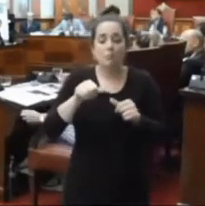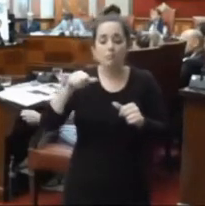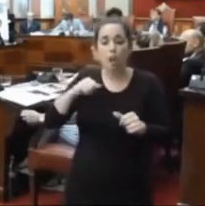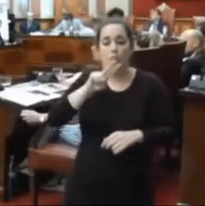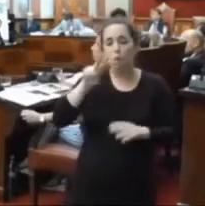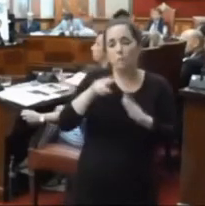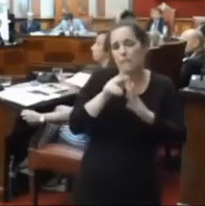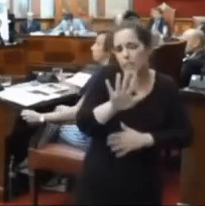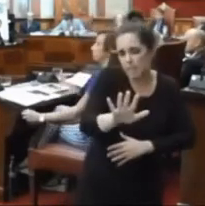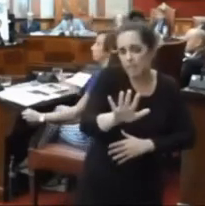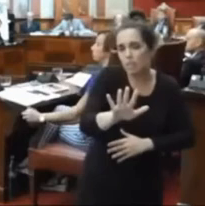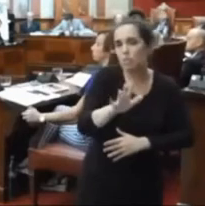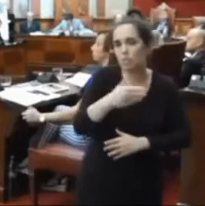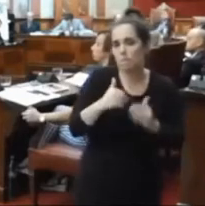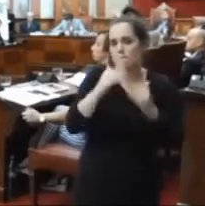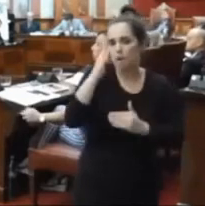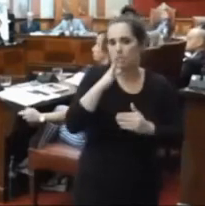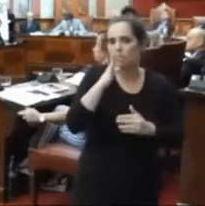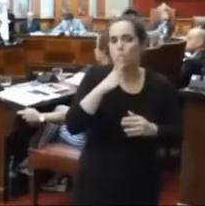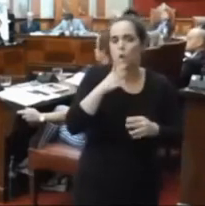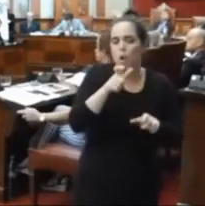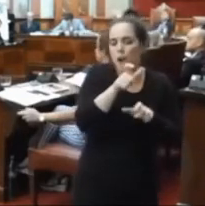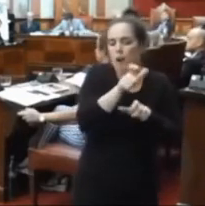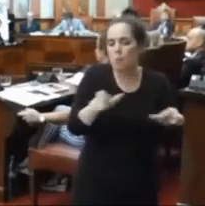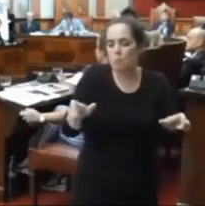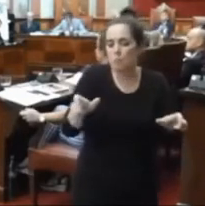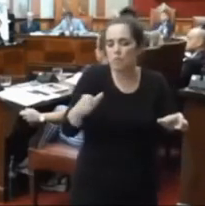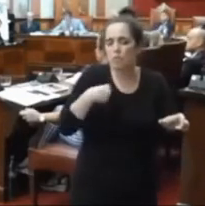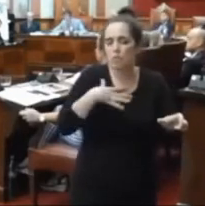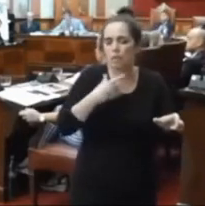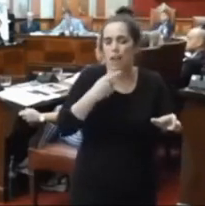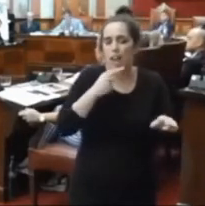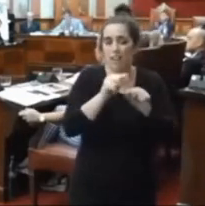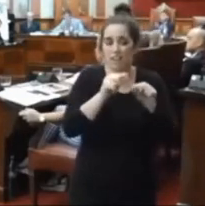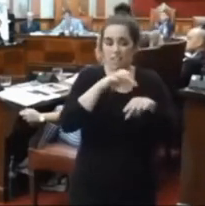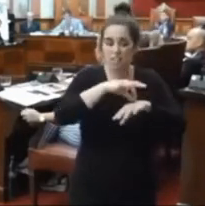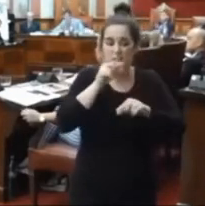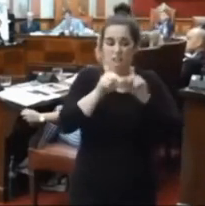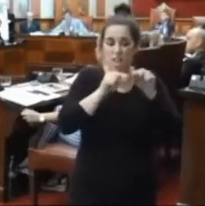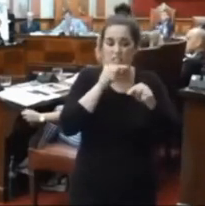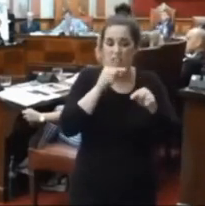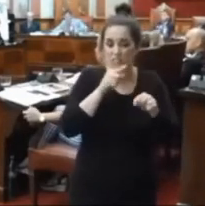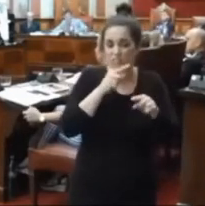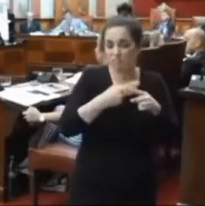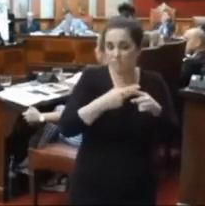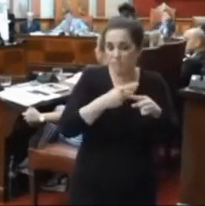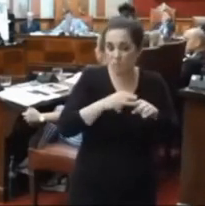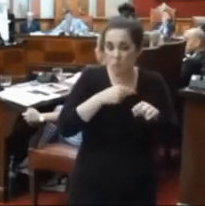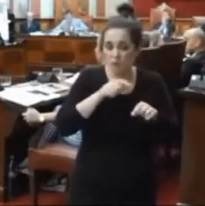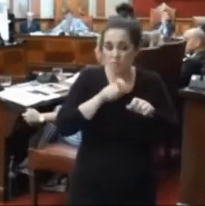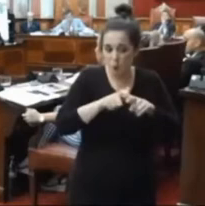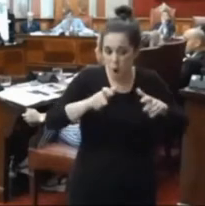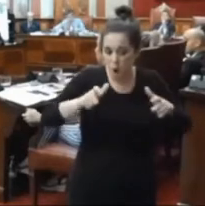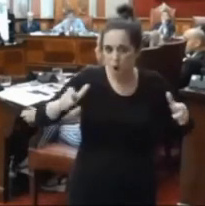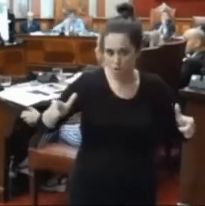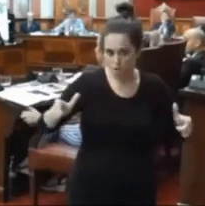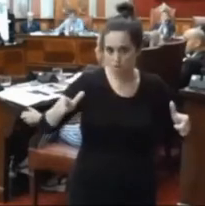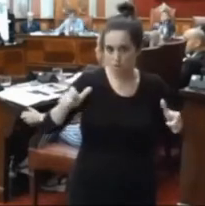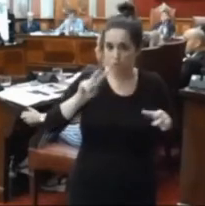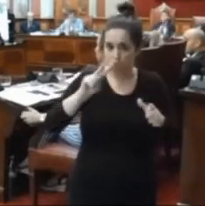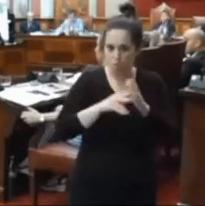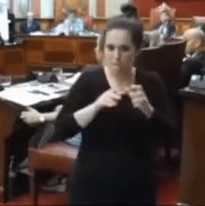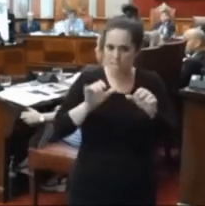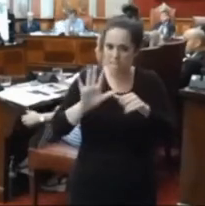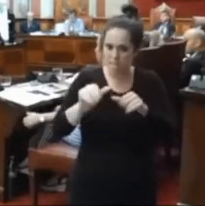del número de personas afectadas por infecciones de transmisión sexual, algo que creíamos que había quedado en el pasado. Lo más grave, además,